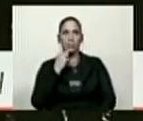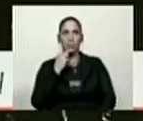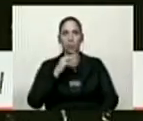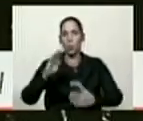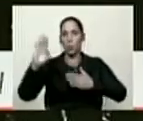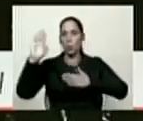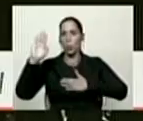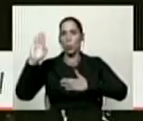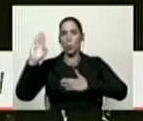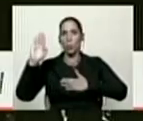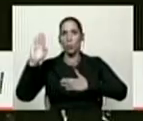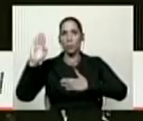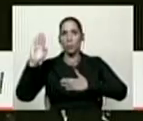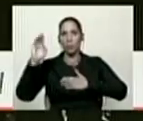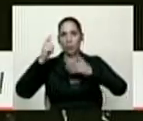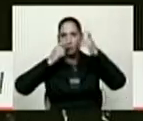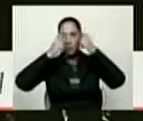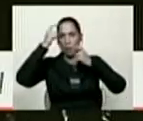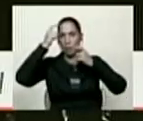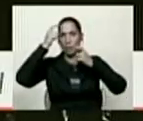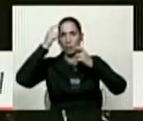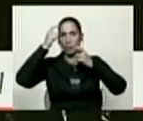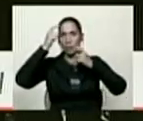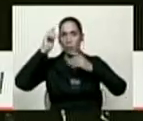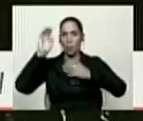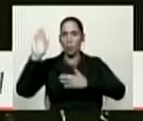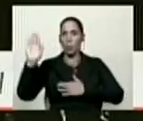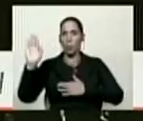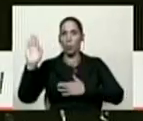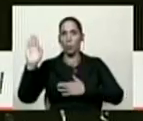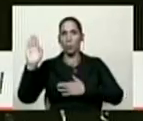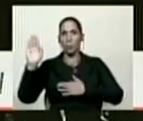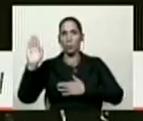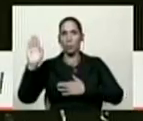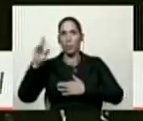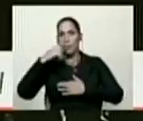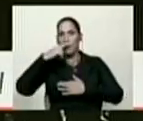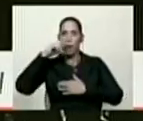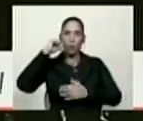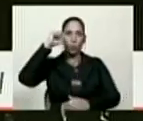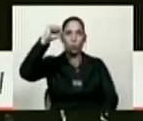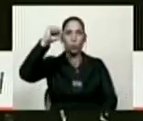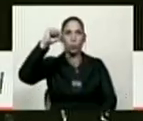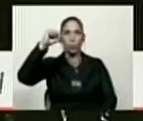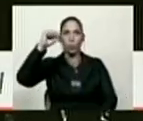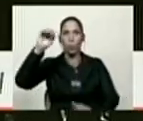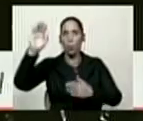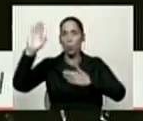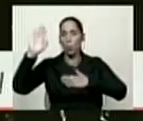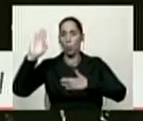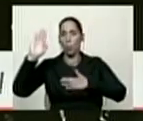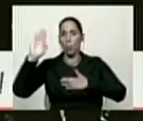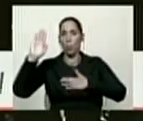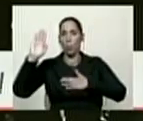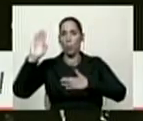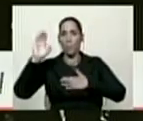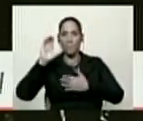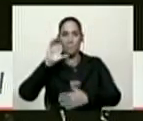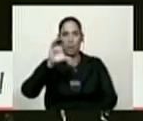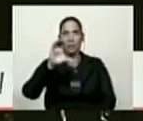Juro por Chávez, juro por Maduro, juro por la